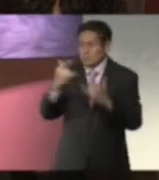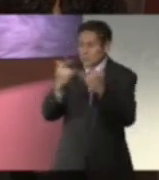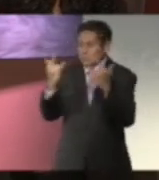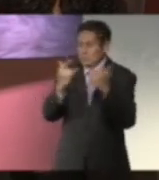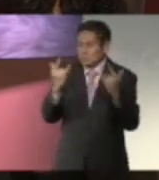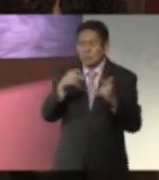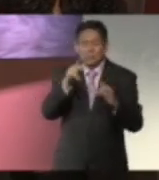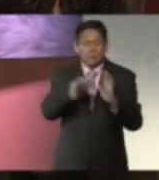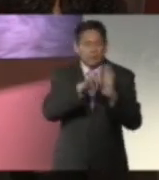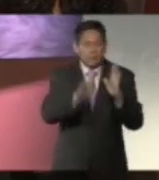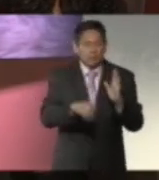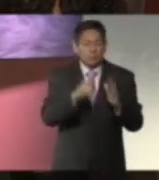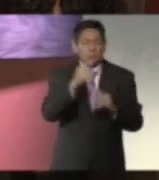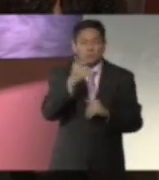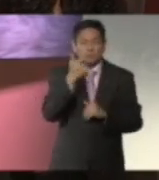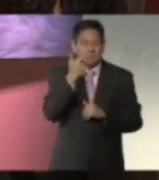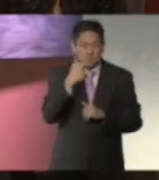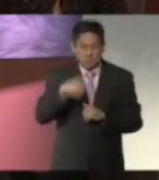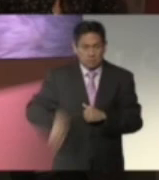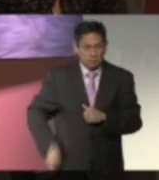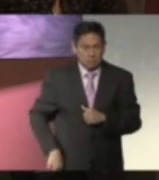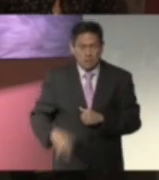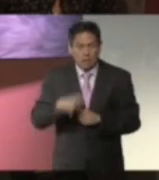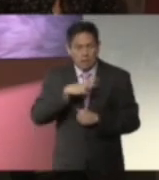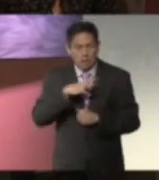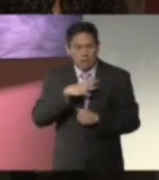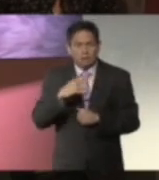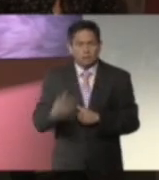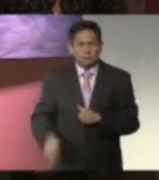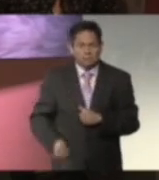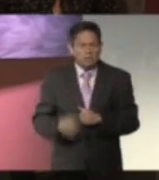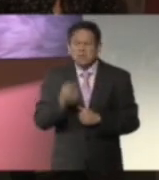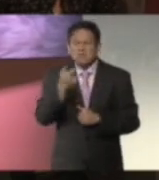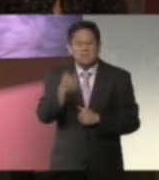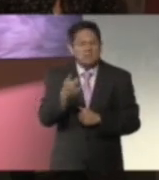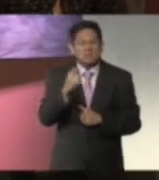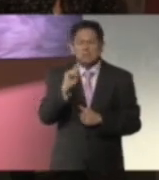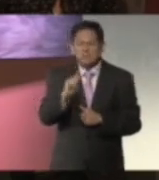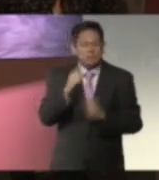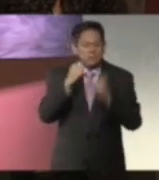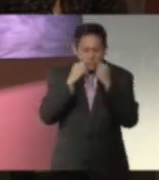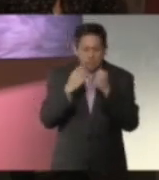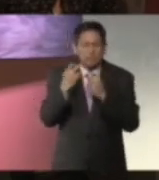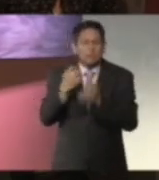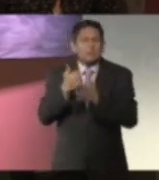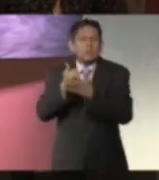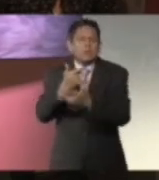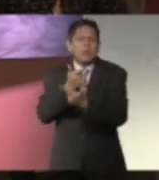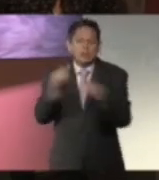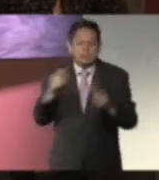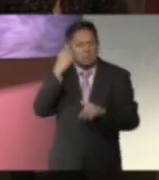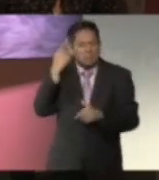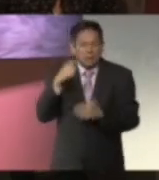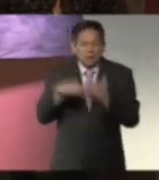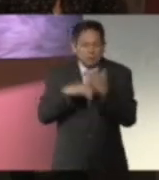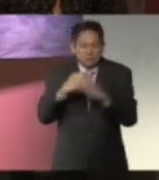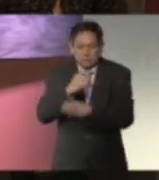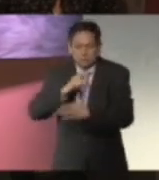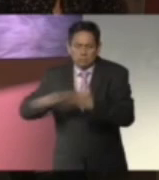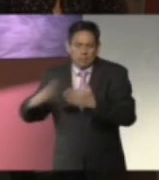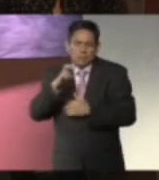centavo en la bolsa te da libertad, aunque sea para comprar los útiles de los chicos, aunque sea para comprar los zapatos, lo que necesites es